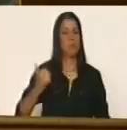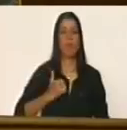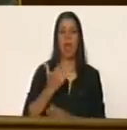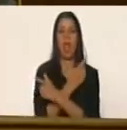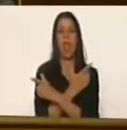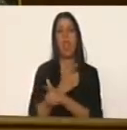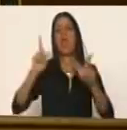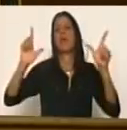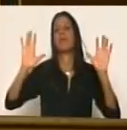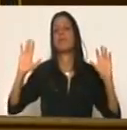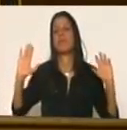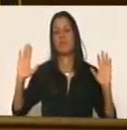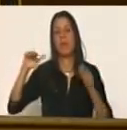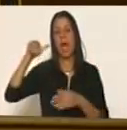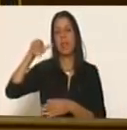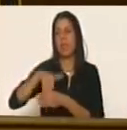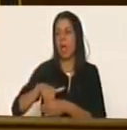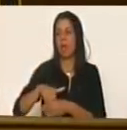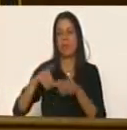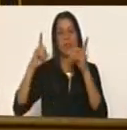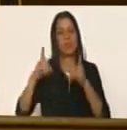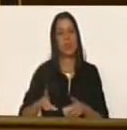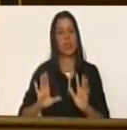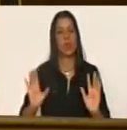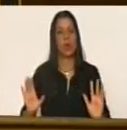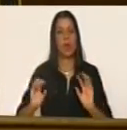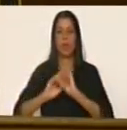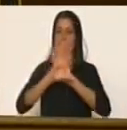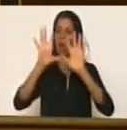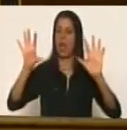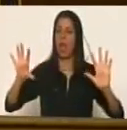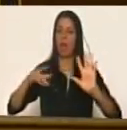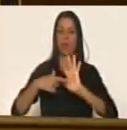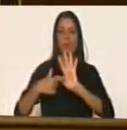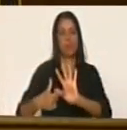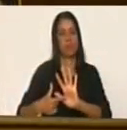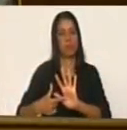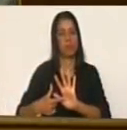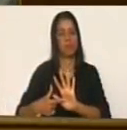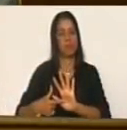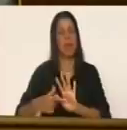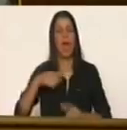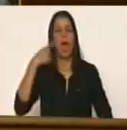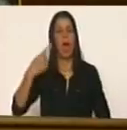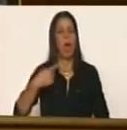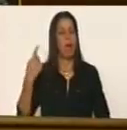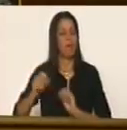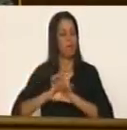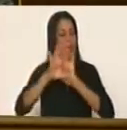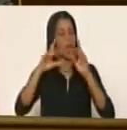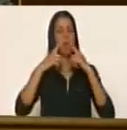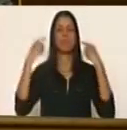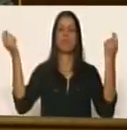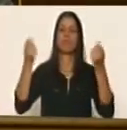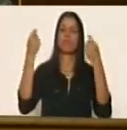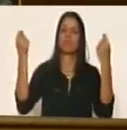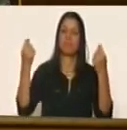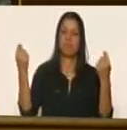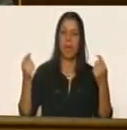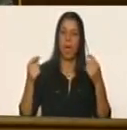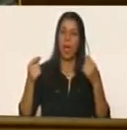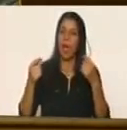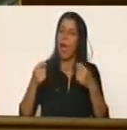cómo debe conducirse. Ya hemos hablado claro y lo hablaremos más claro entonces y más alto entonces, hasta la